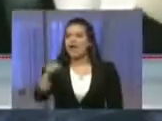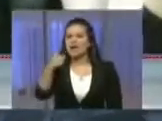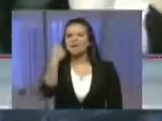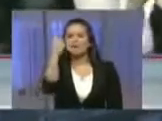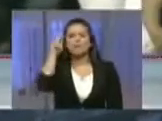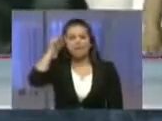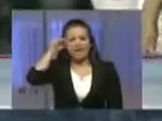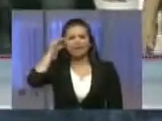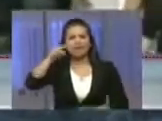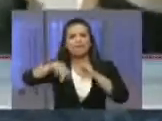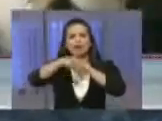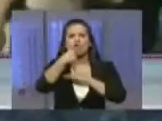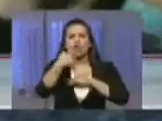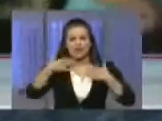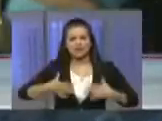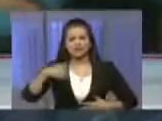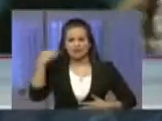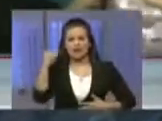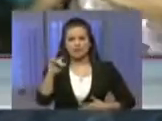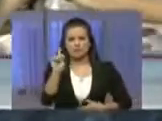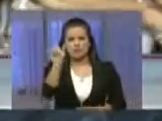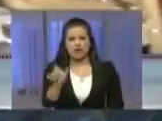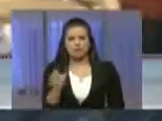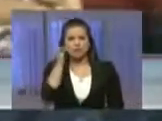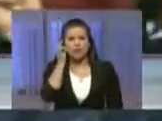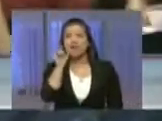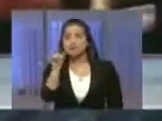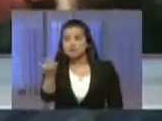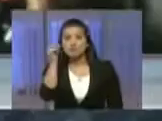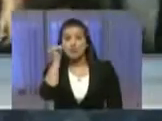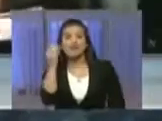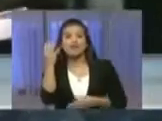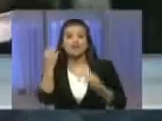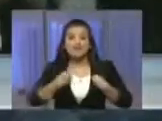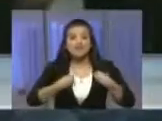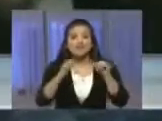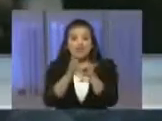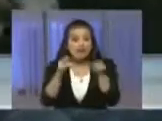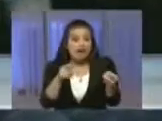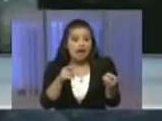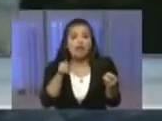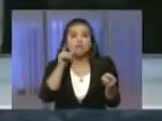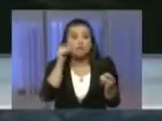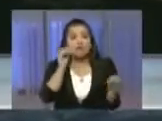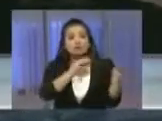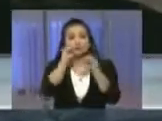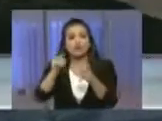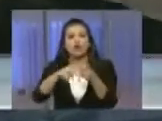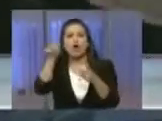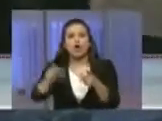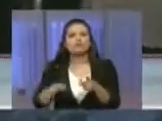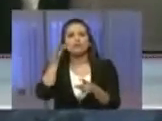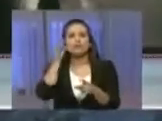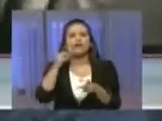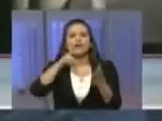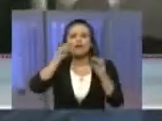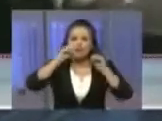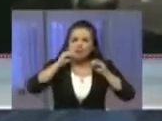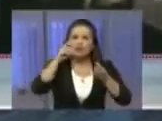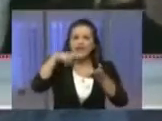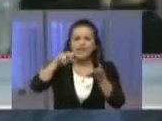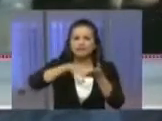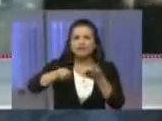est es la maestra presidente la maestra vive aquí Esta es la maestra de Robinson vive aquí Esta es la